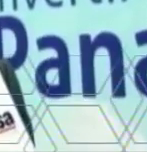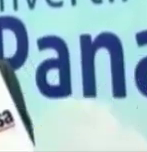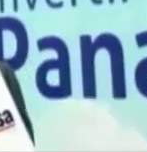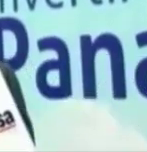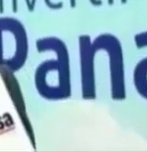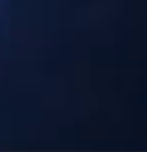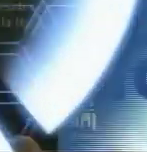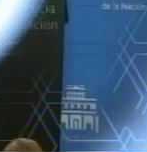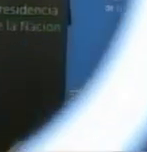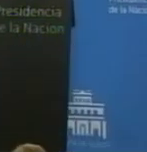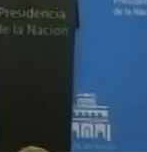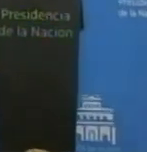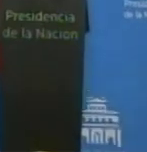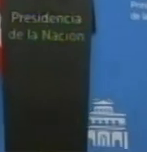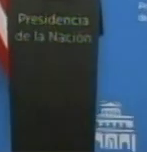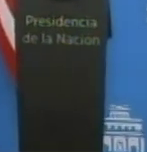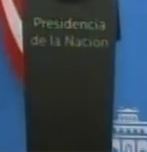Venezuela.